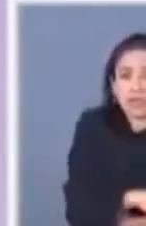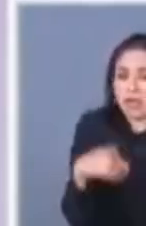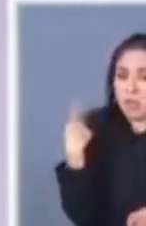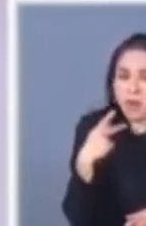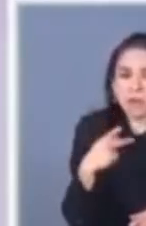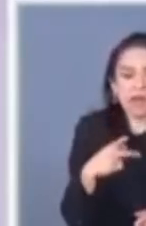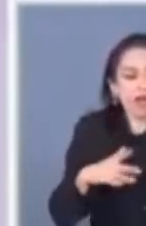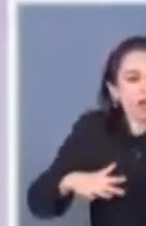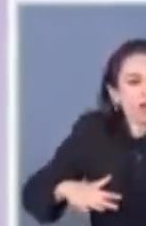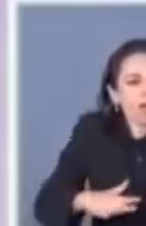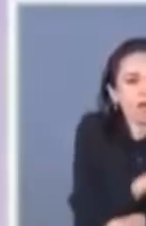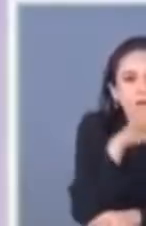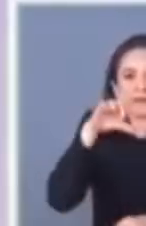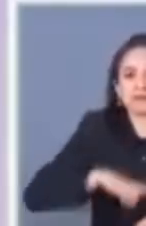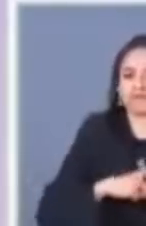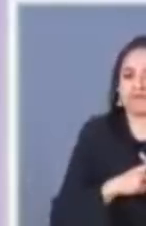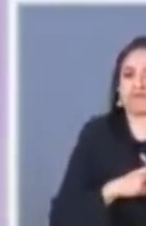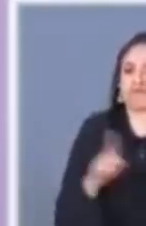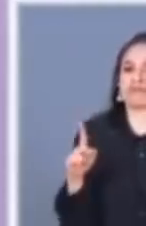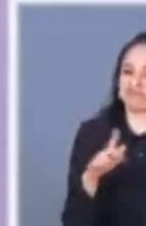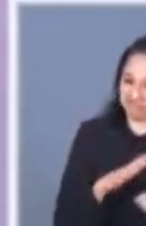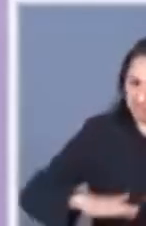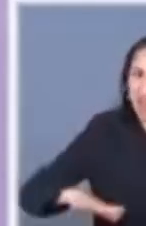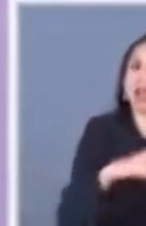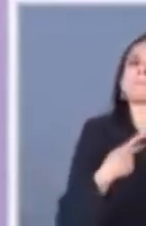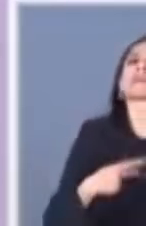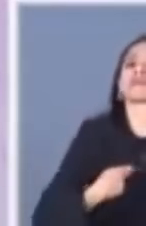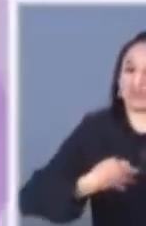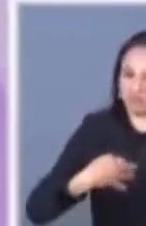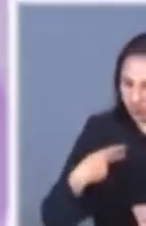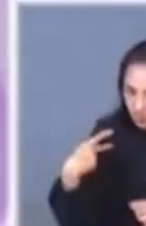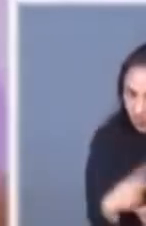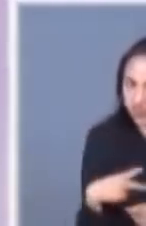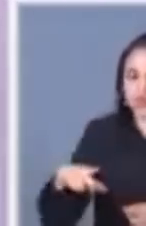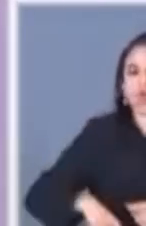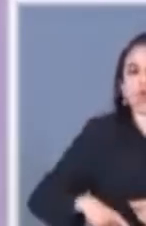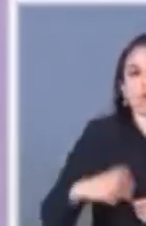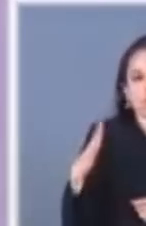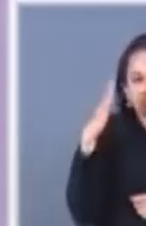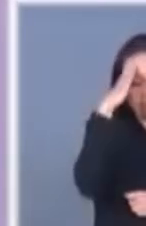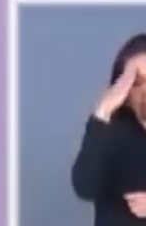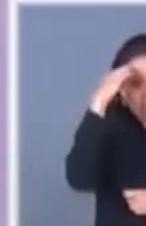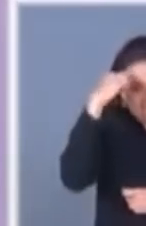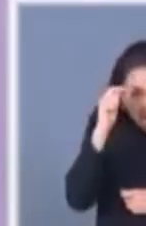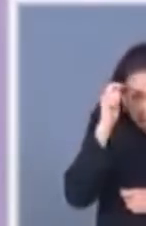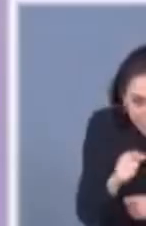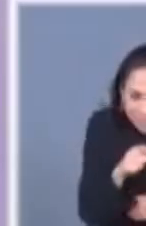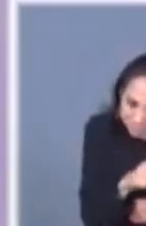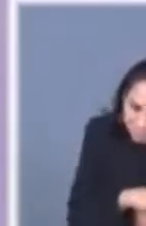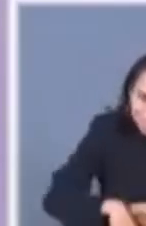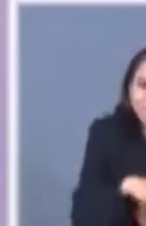diferente, un gobierno ciudadano, un gobierno que acerque a los ciudadanos al poder público.